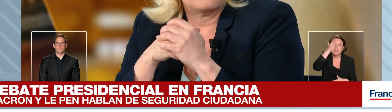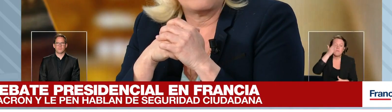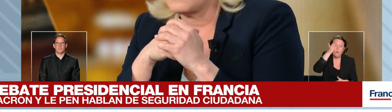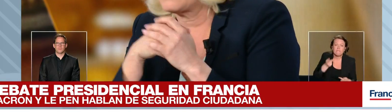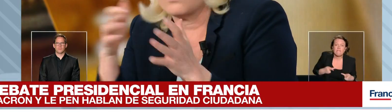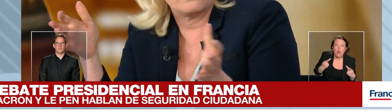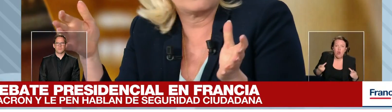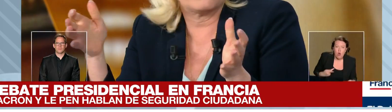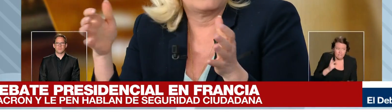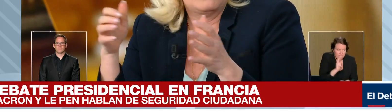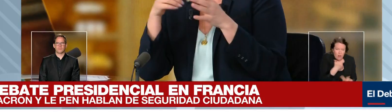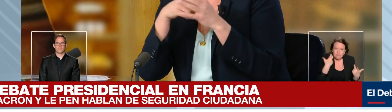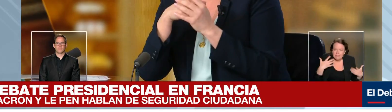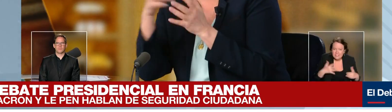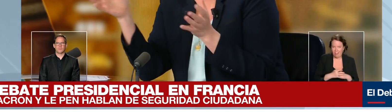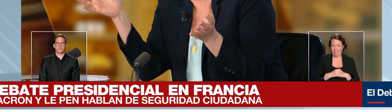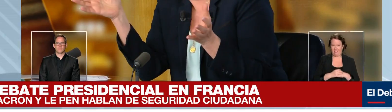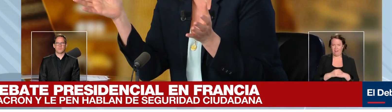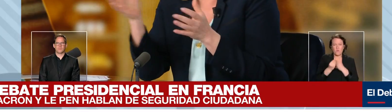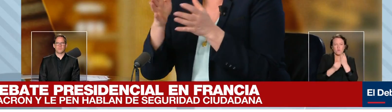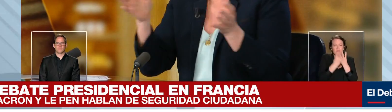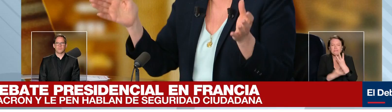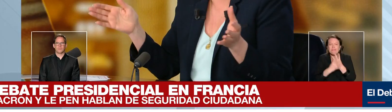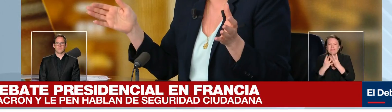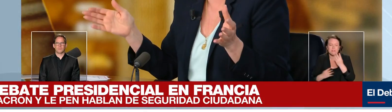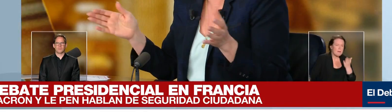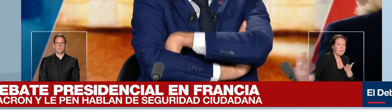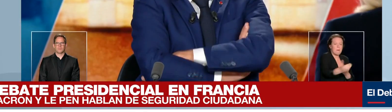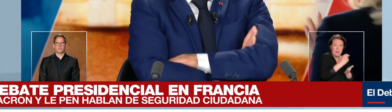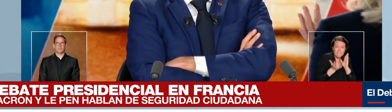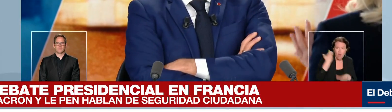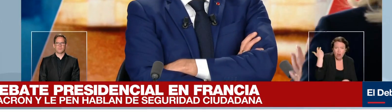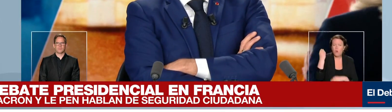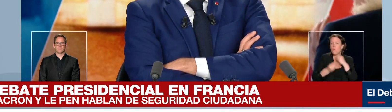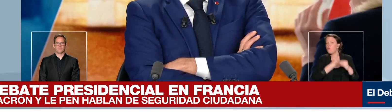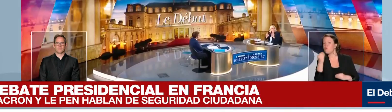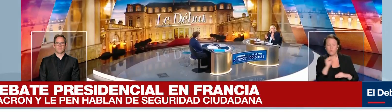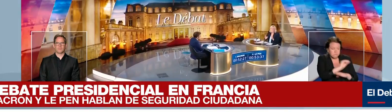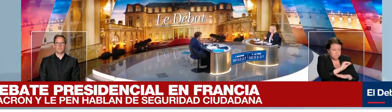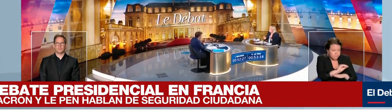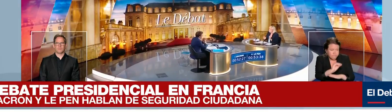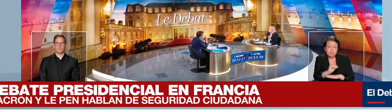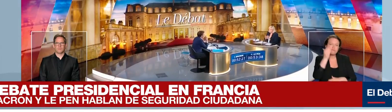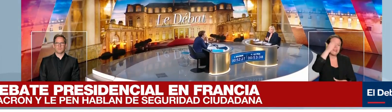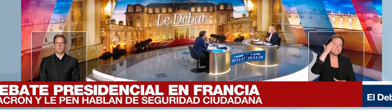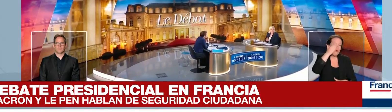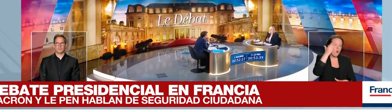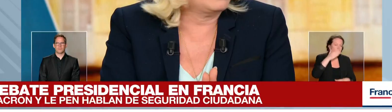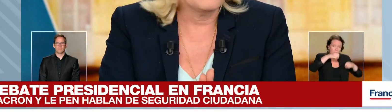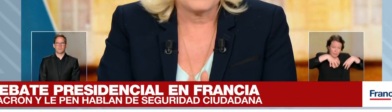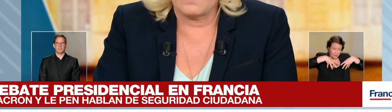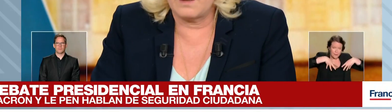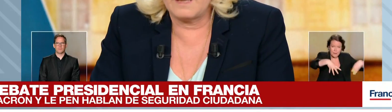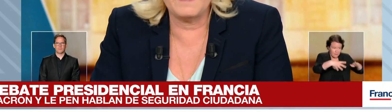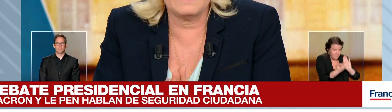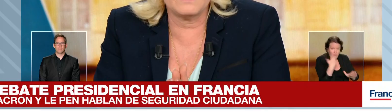industrias, los animales incluso, los cultivos, los abonos. Ahora es el abono, o sea, lo están robando. De cualquier